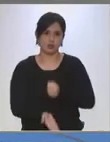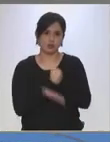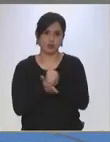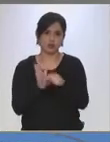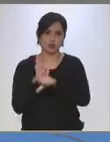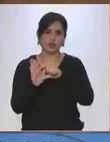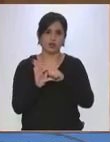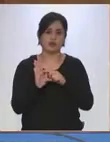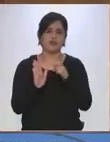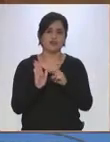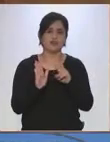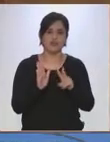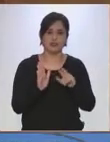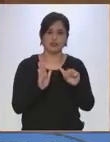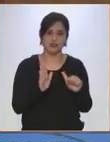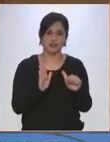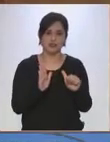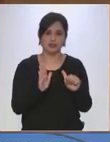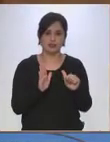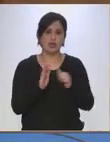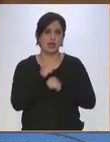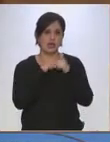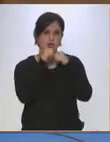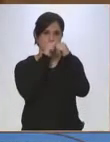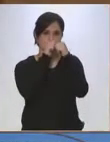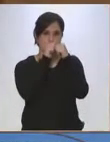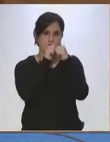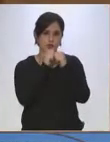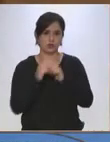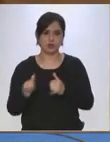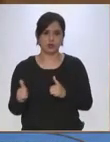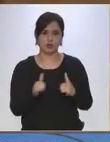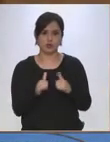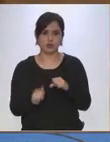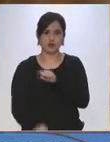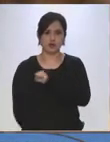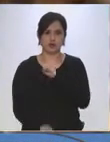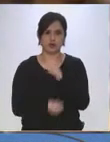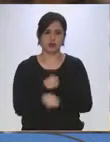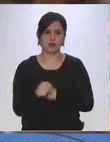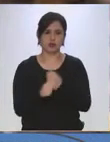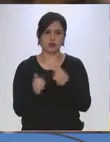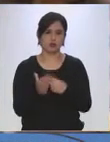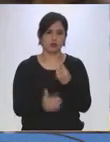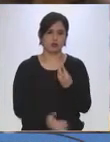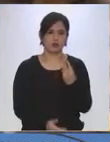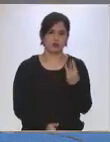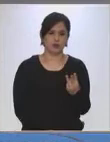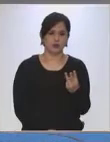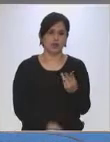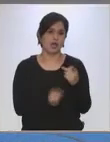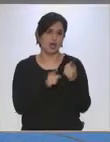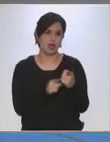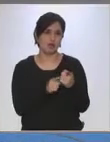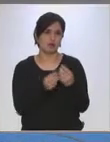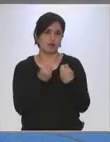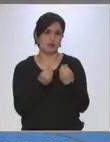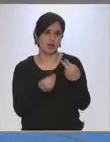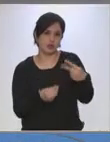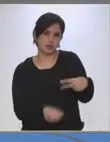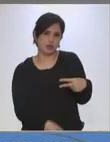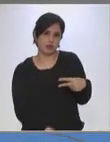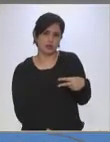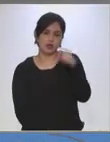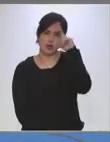26 fundamentalmente en infraestructura para los juegos santiago 2023 eso es una buena noticia